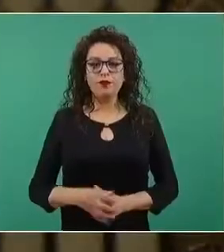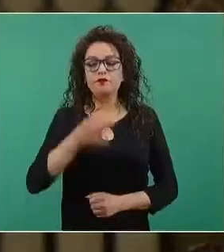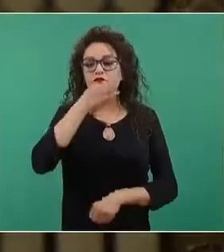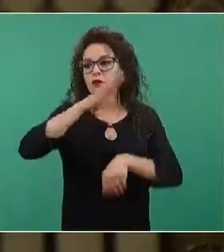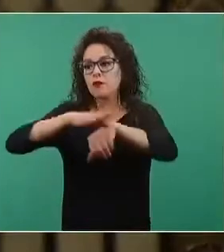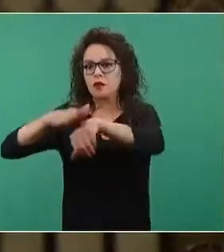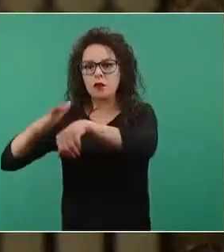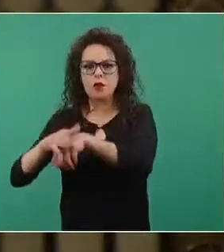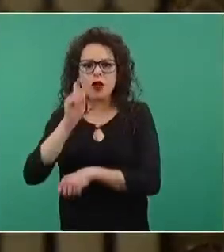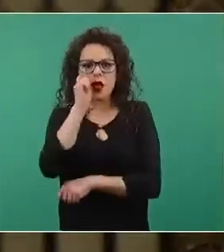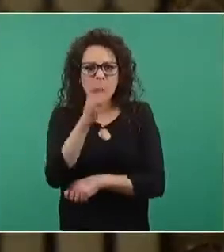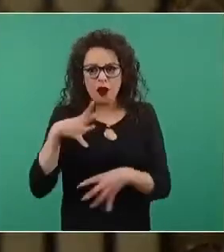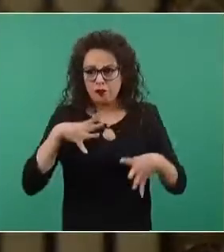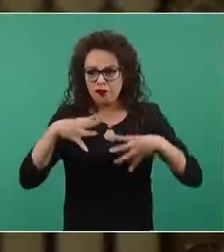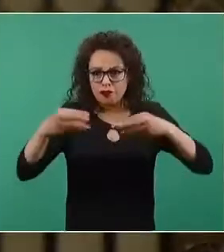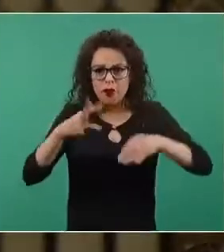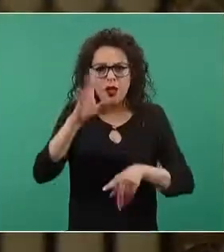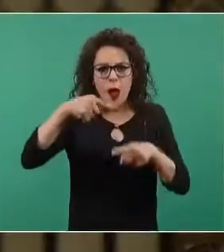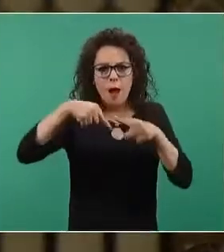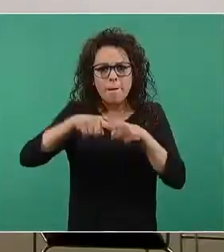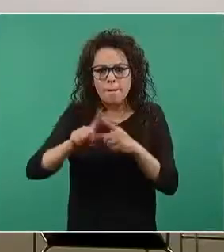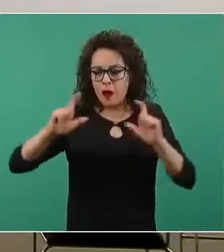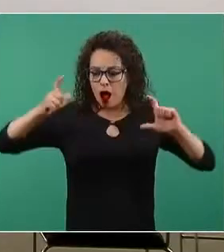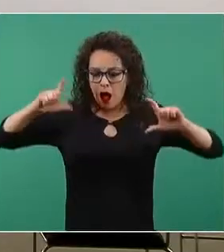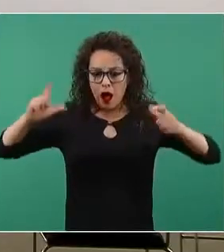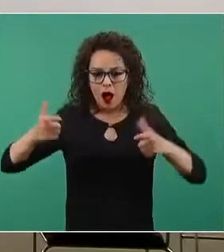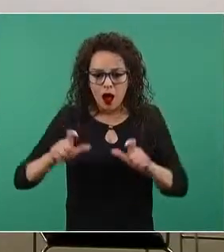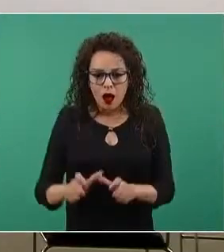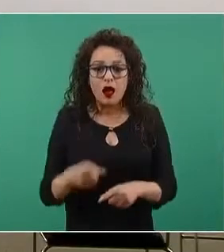últimamente. Se han abierto restaurantes,